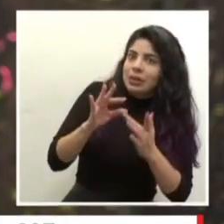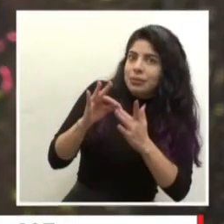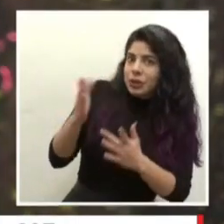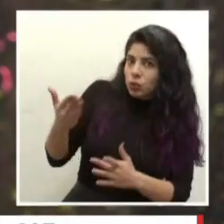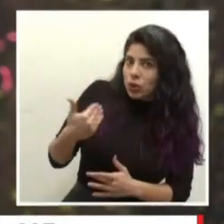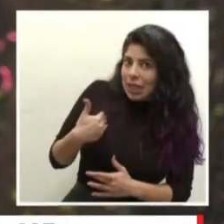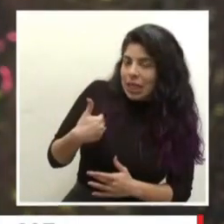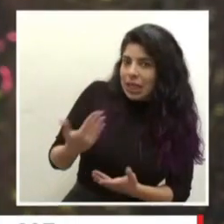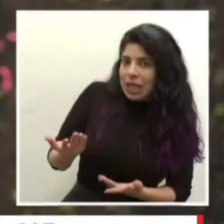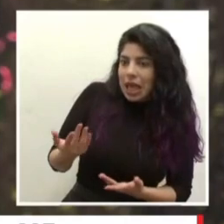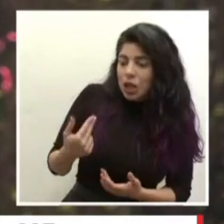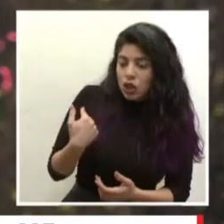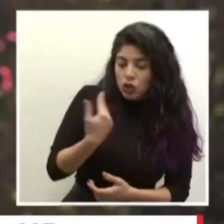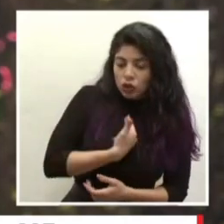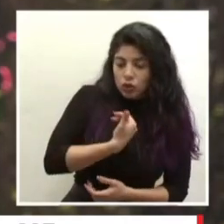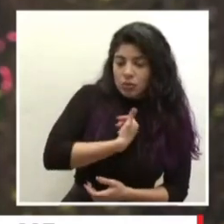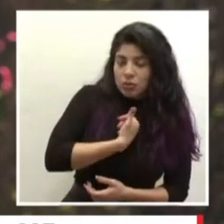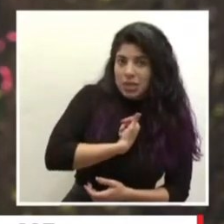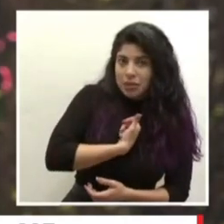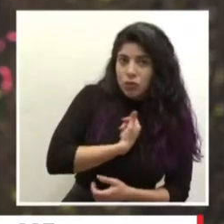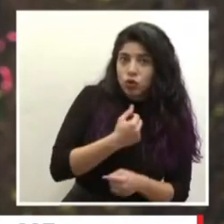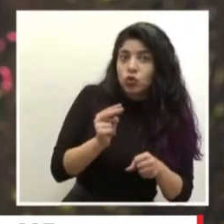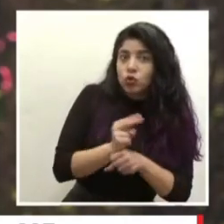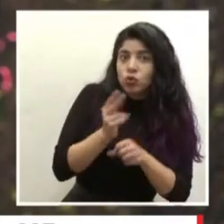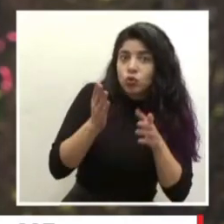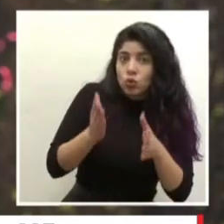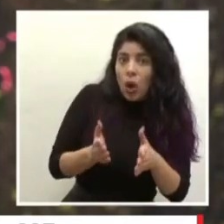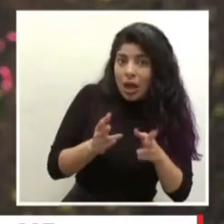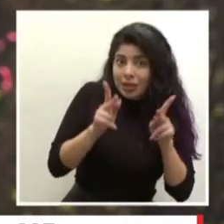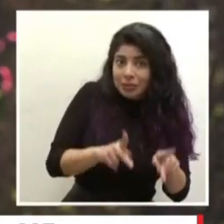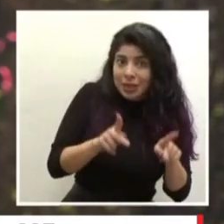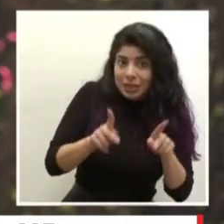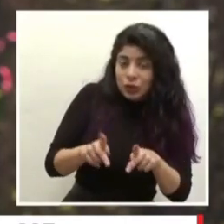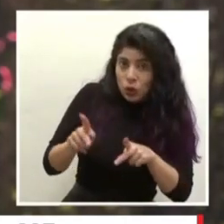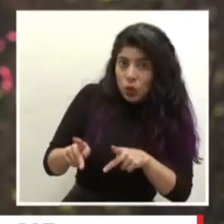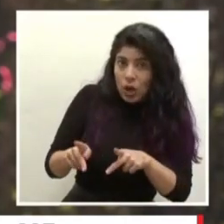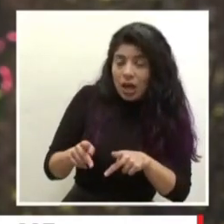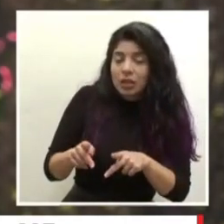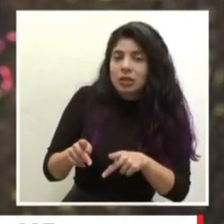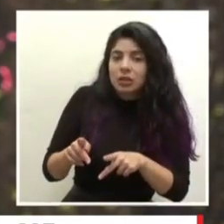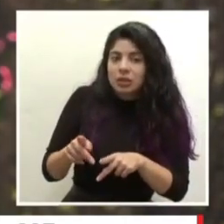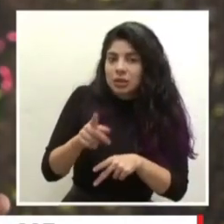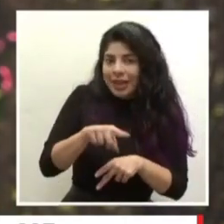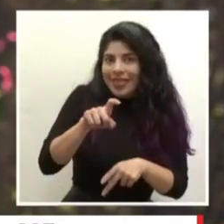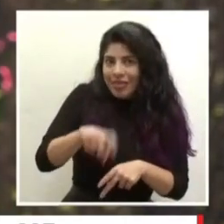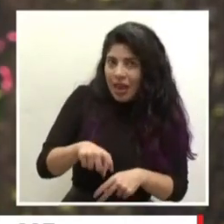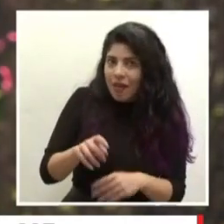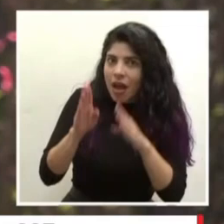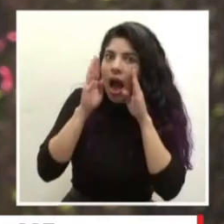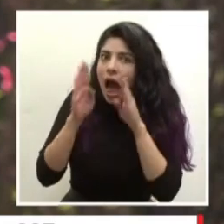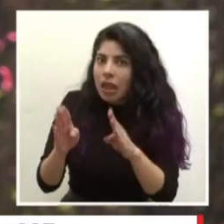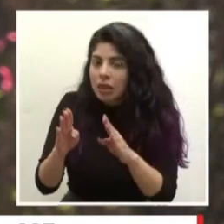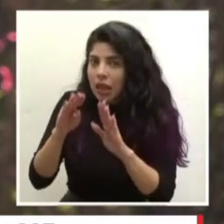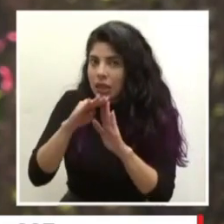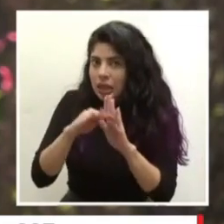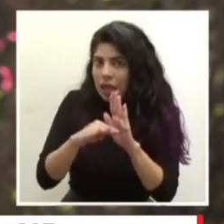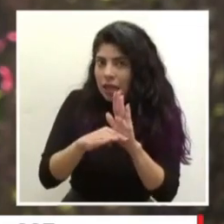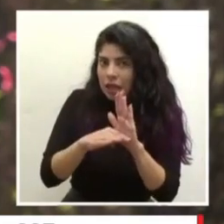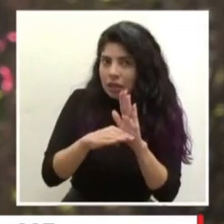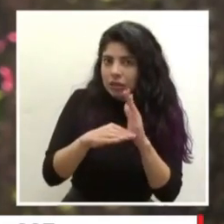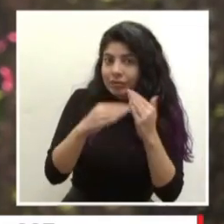tiene usted, de que seamos nosotros los usuarios, los ciudadanos, los consumidores, los que atendamos todas estas medidas de